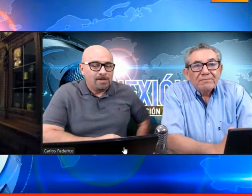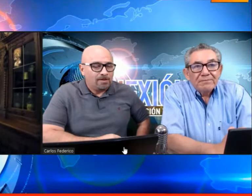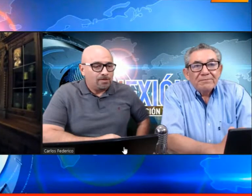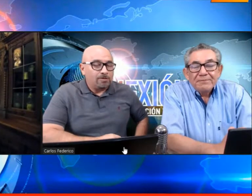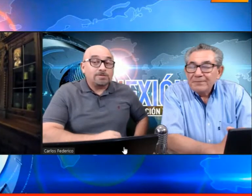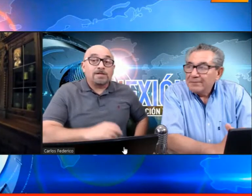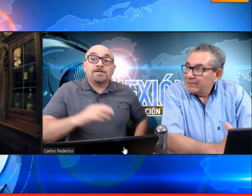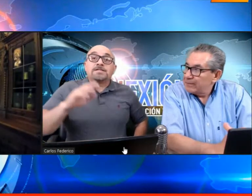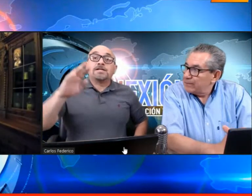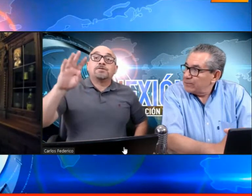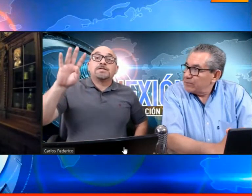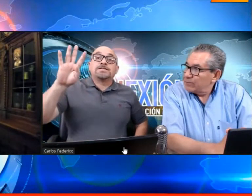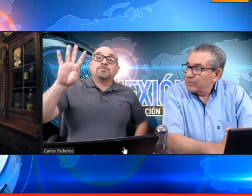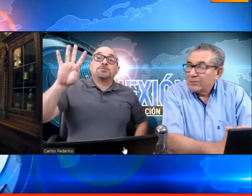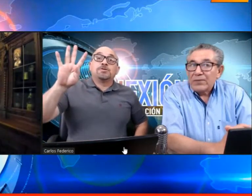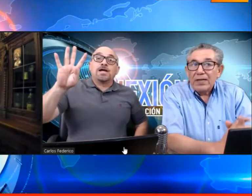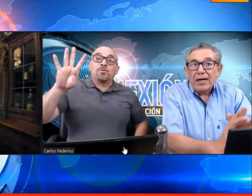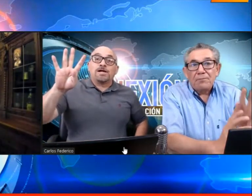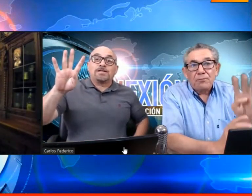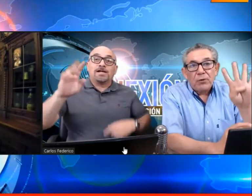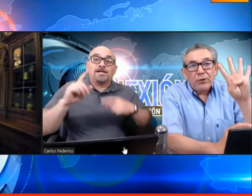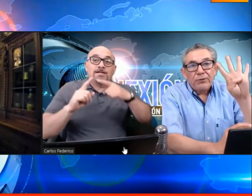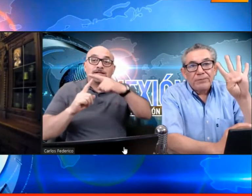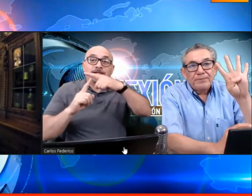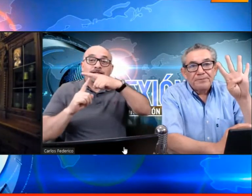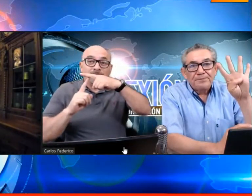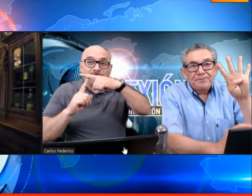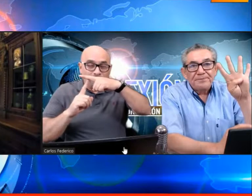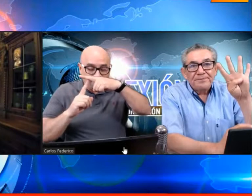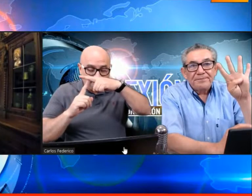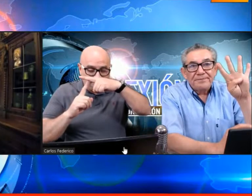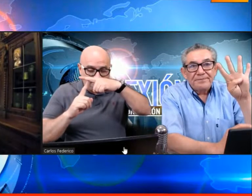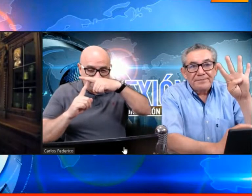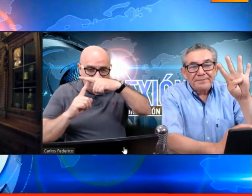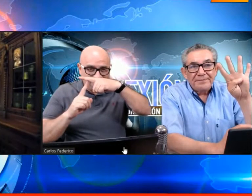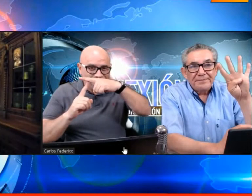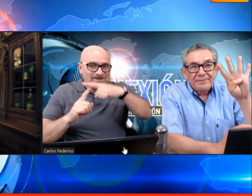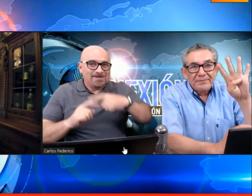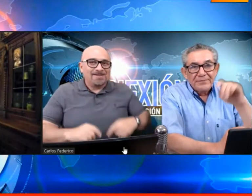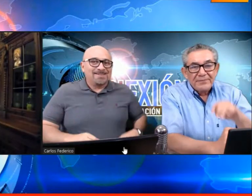No, yo estaba diciendo que estamos con la cuarta transformación.